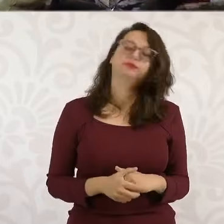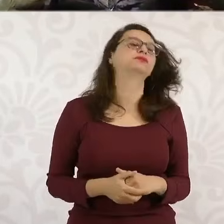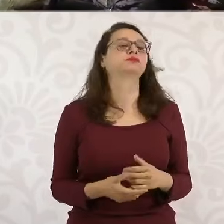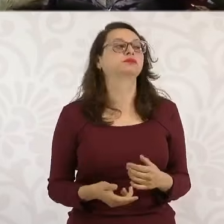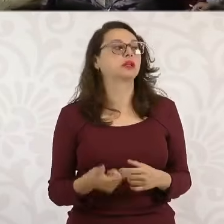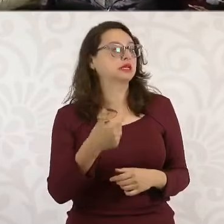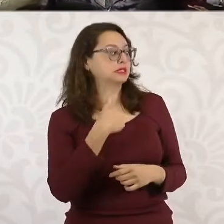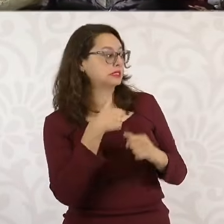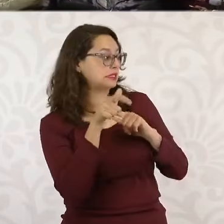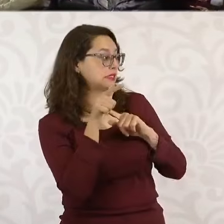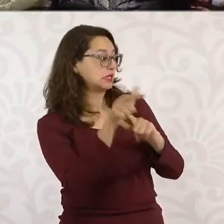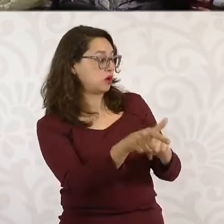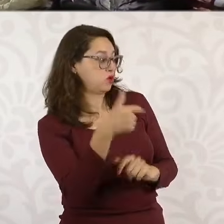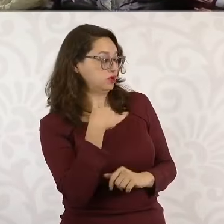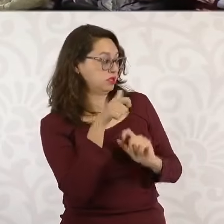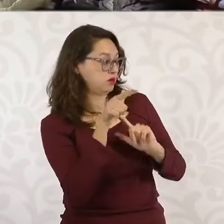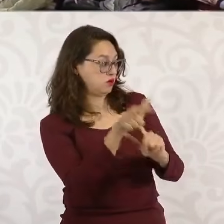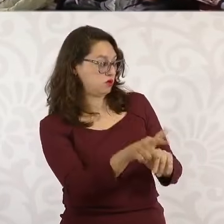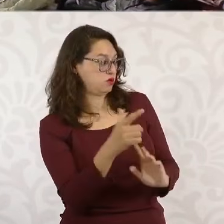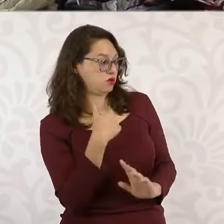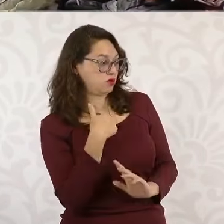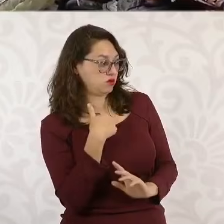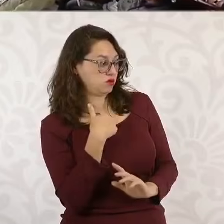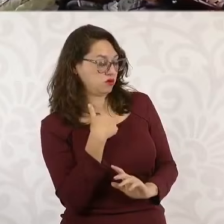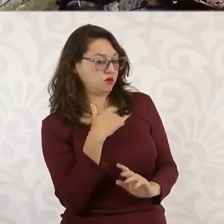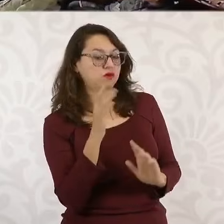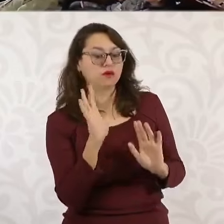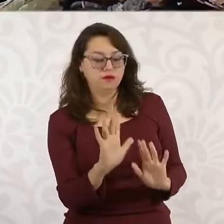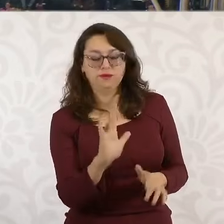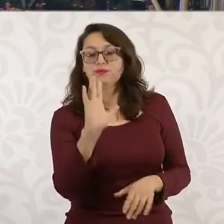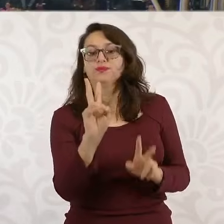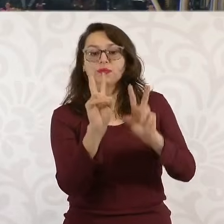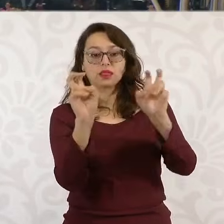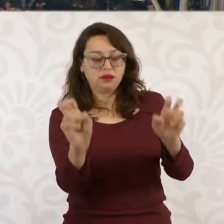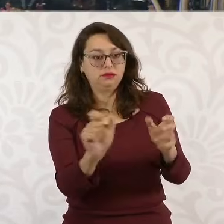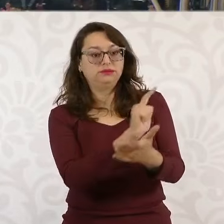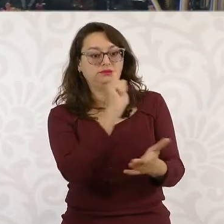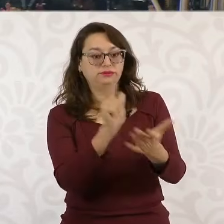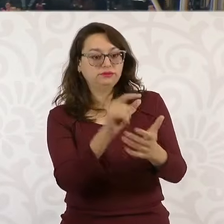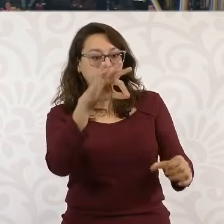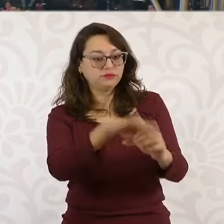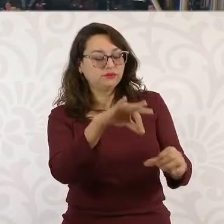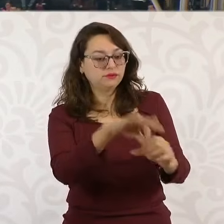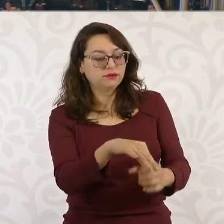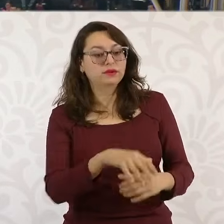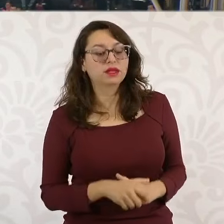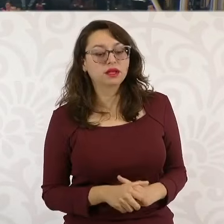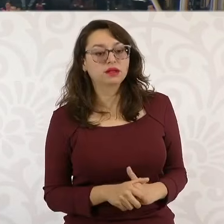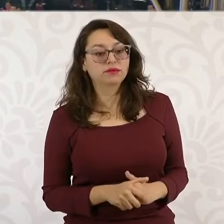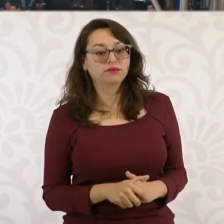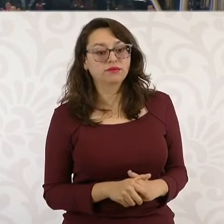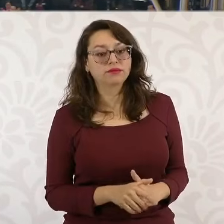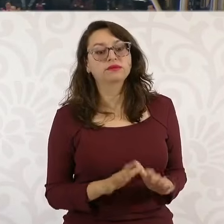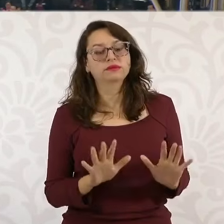Continúo, presidenta. Vamos con la lista. Sí, continúo, presidenta, sobre el tema de reforma electoral. Efectivamente,